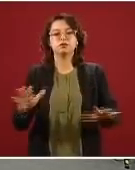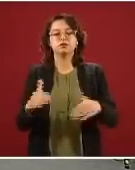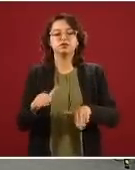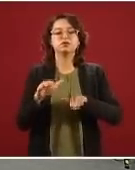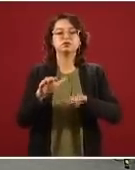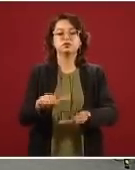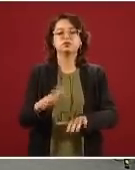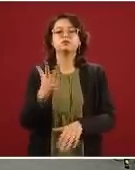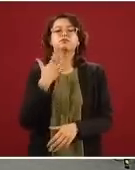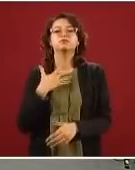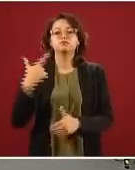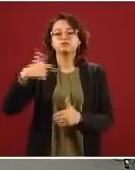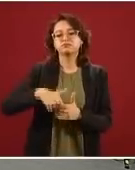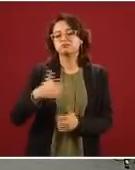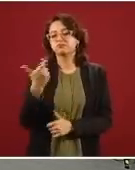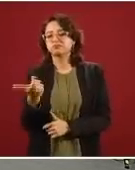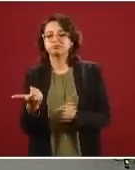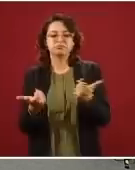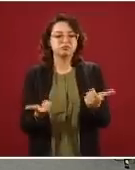los combustibles.